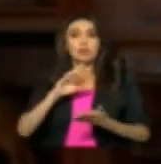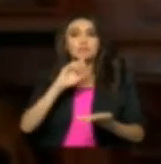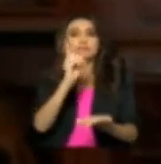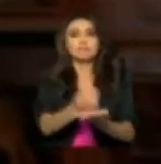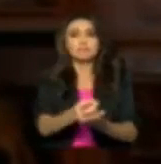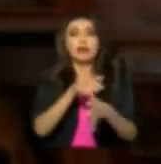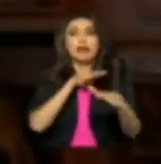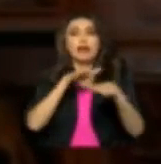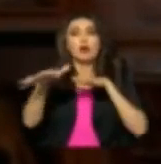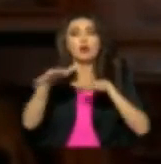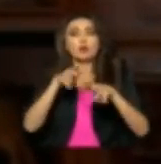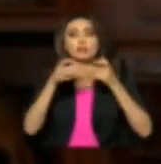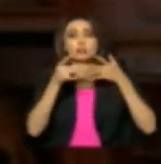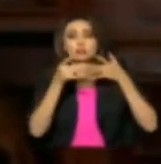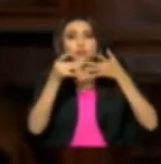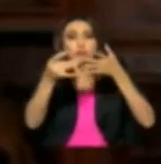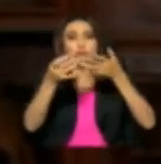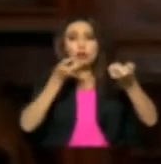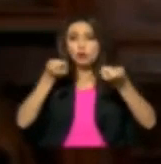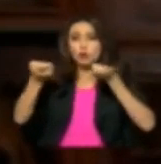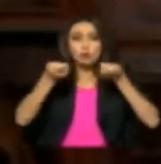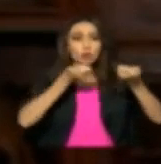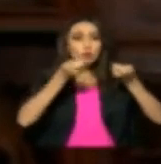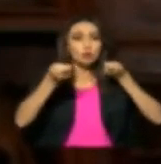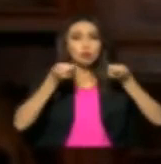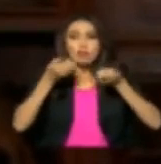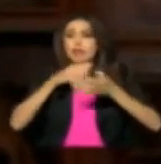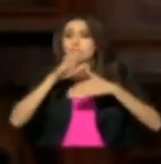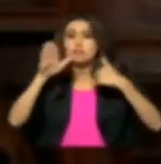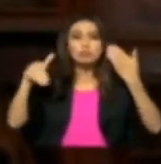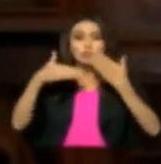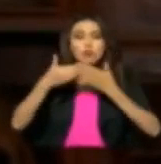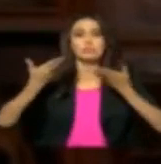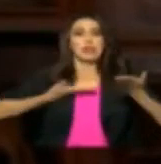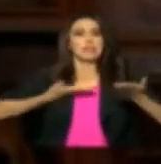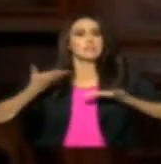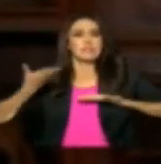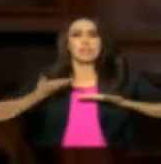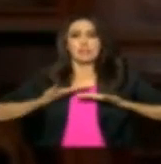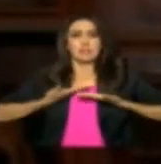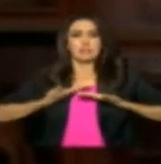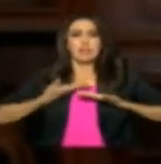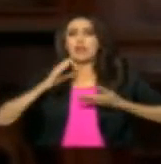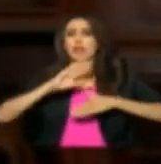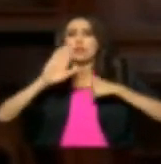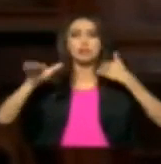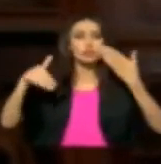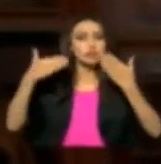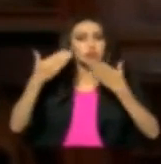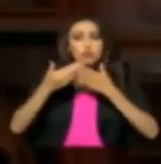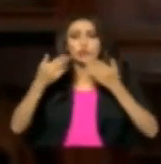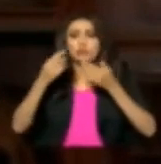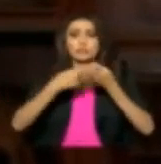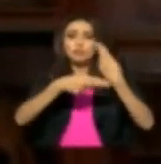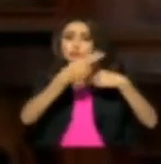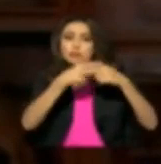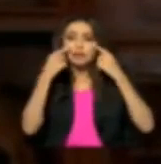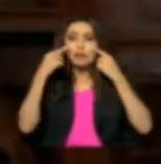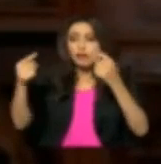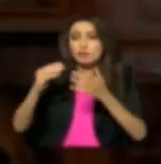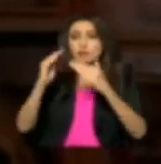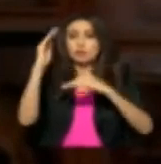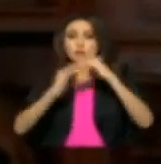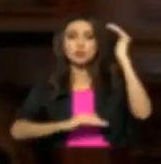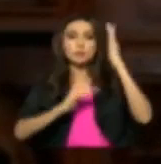de coordinar un control diario y pormenorizado en todos los establecimientos. Eliminar ese subsidio a los combustibles fósiles,